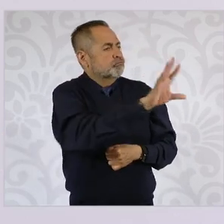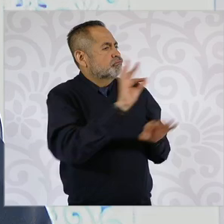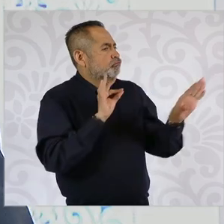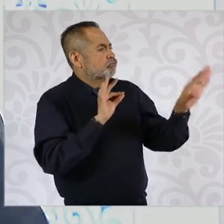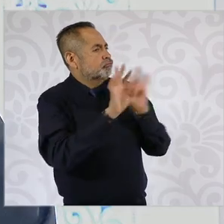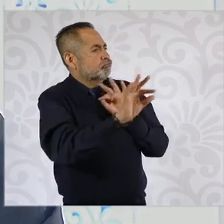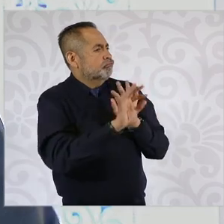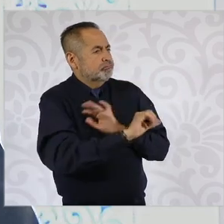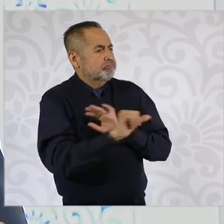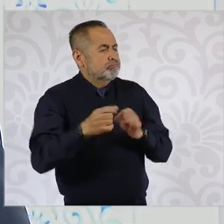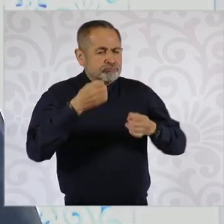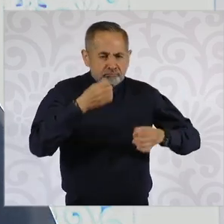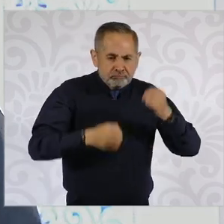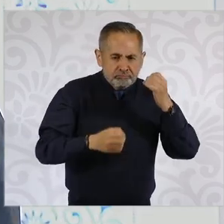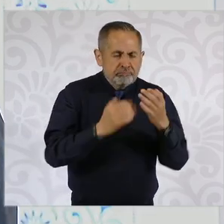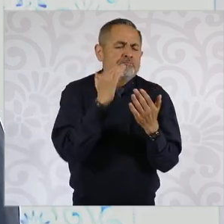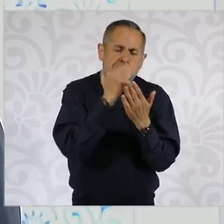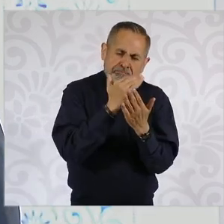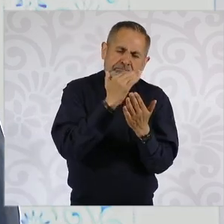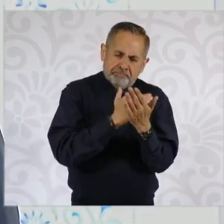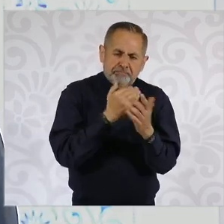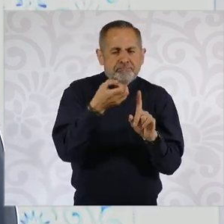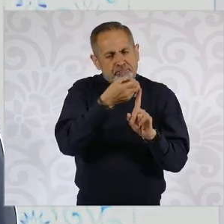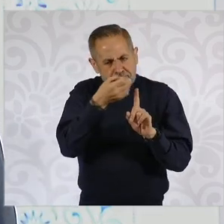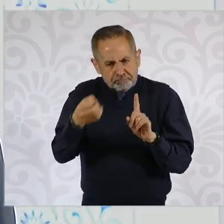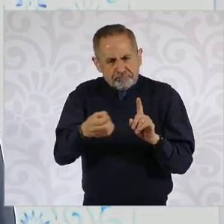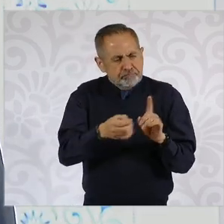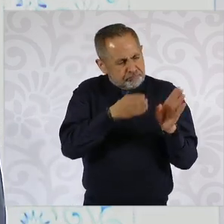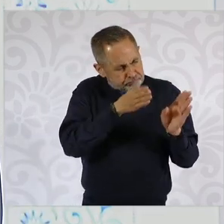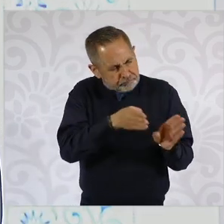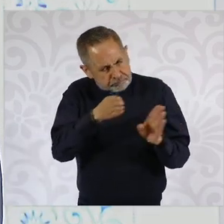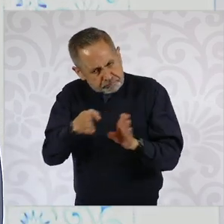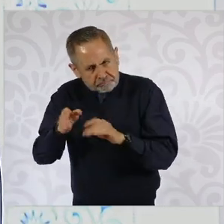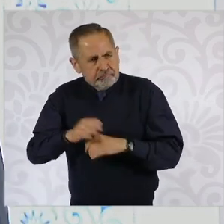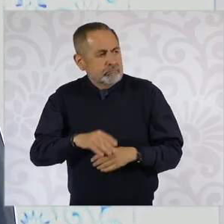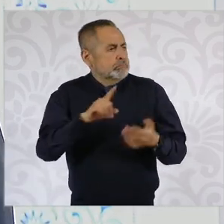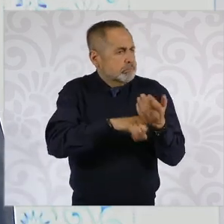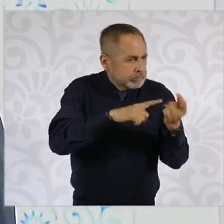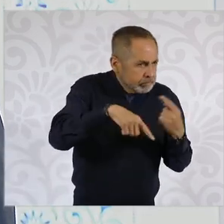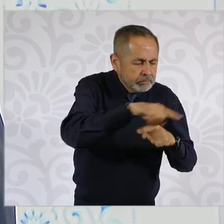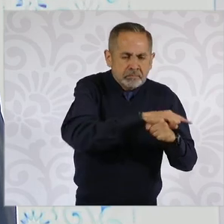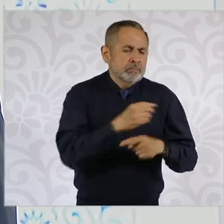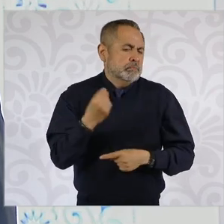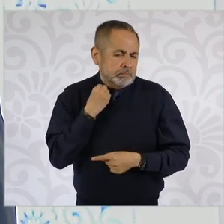con requisitos, con un procedimiento, van a ser abogados,